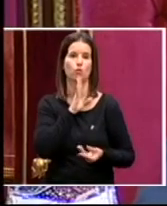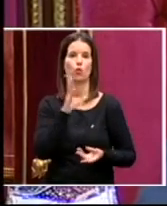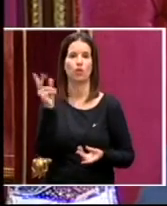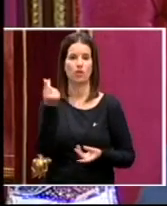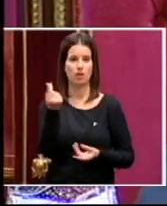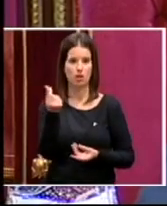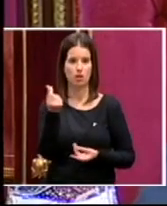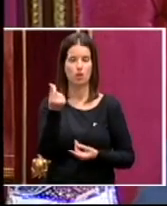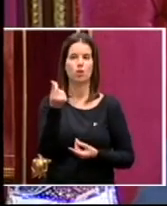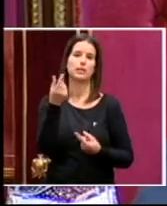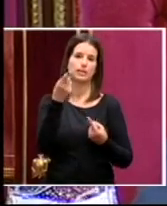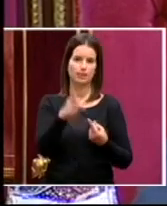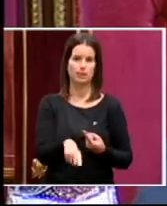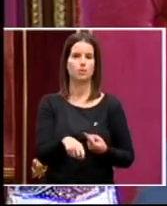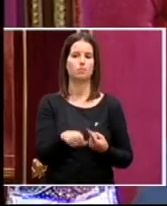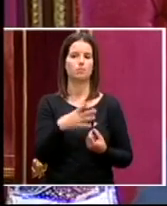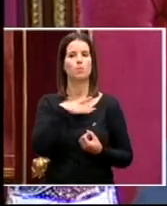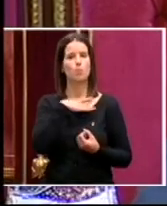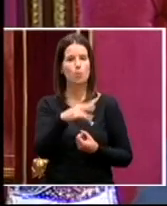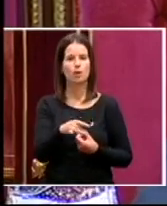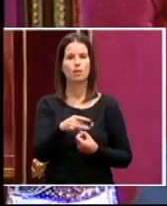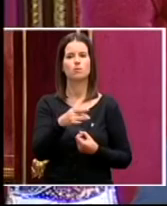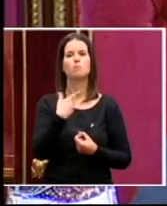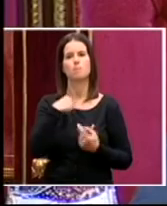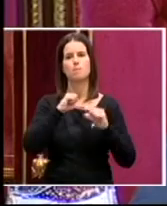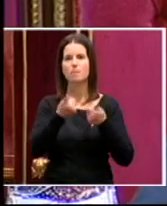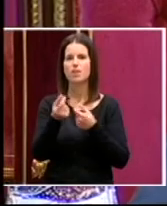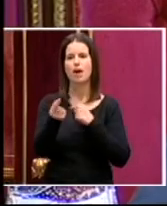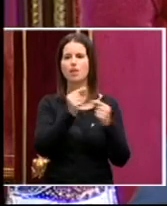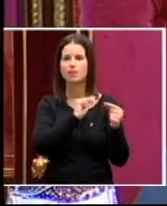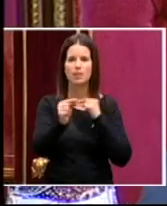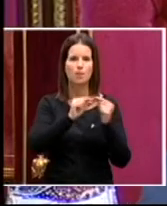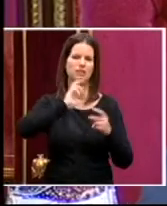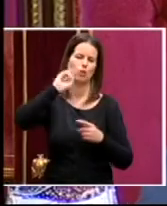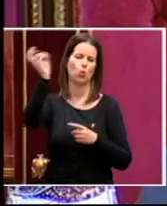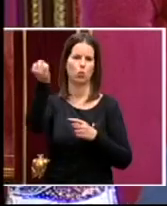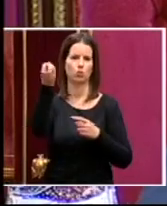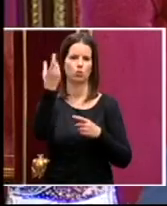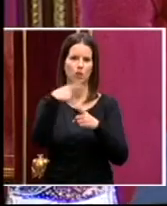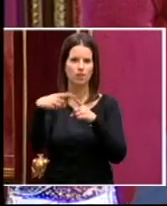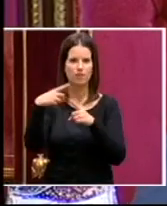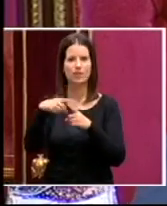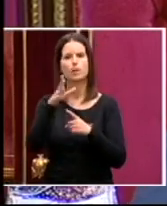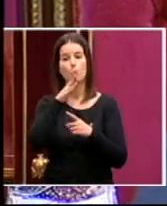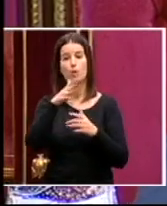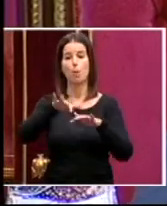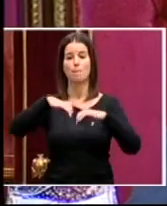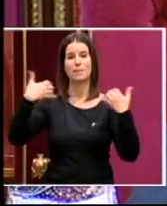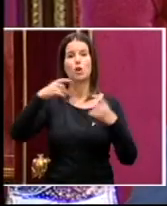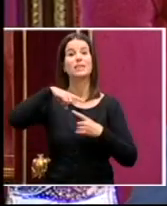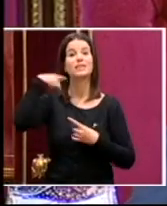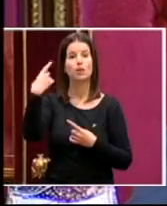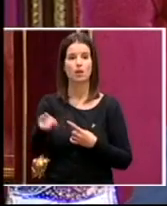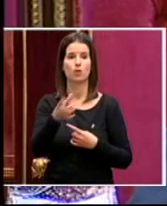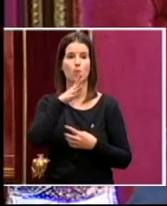de dónde lo sacamos y sobre todo efectivamente se pueden entrar en debate de otro tipo que podríamos incluso hacer un pleno extraordinario porque se le ha olvidado al